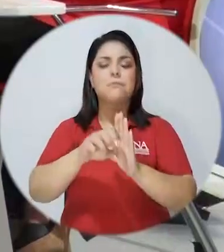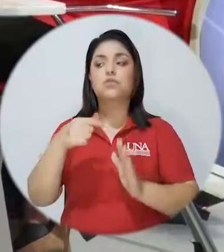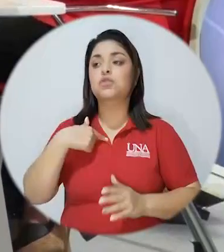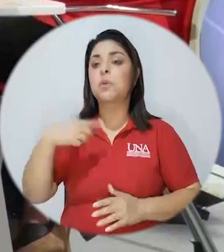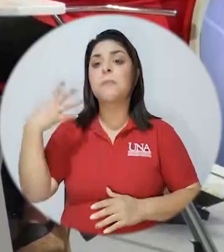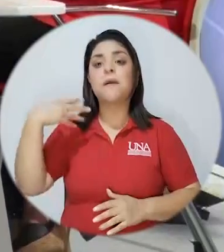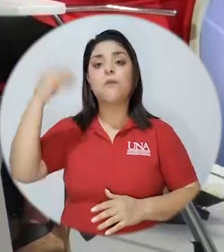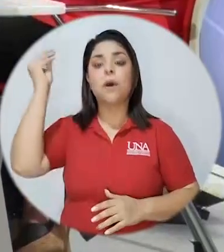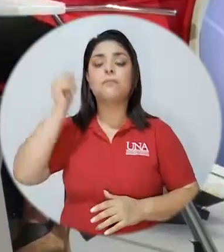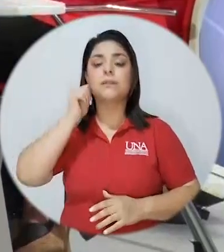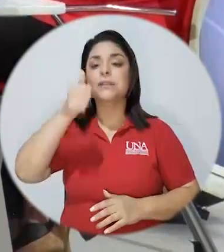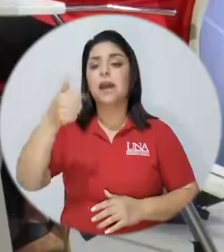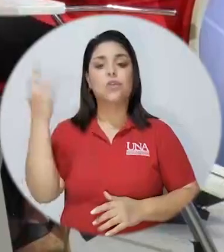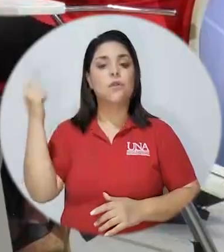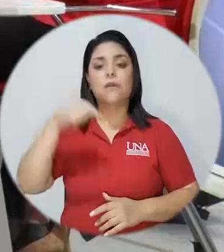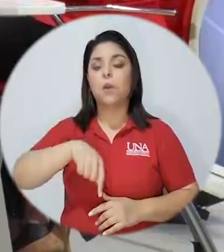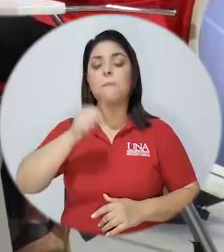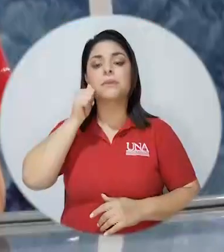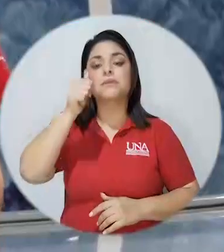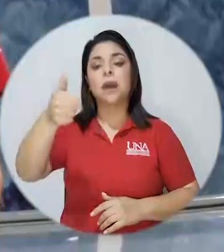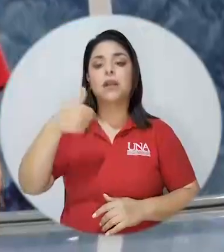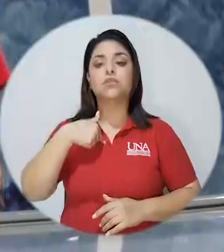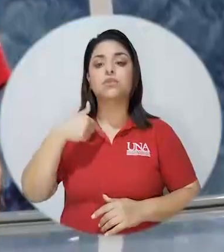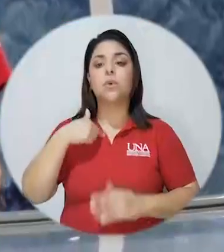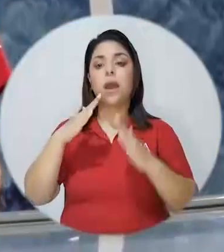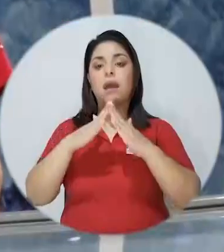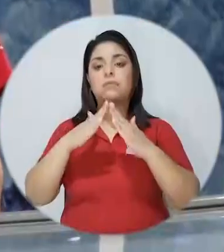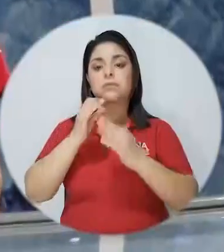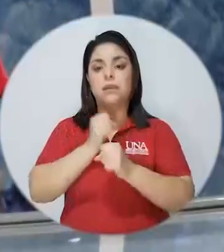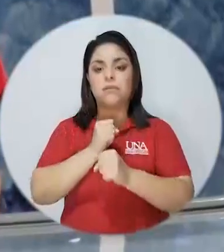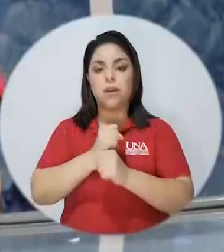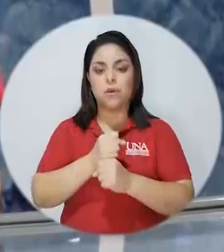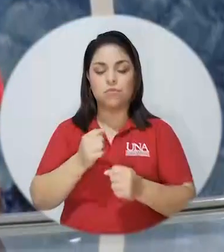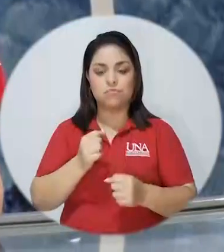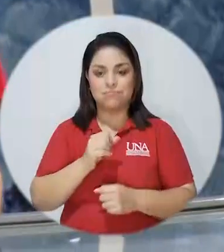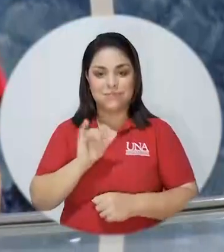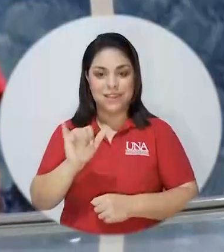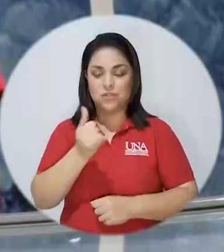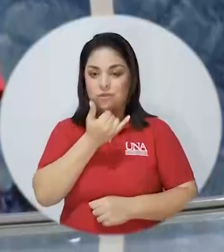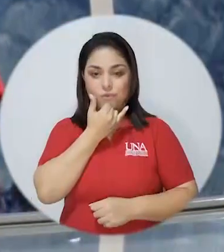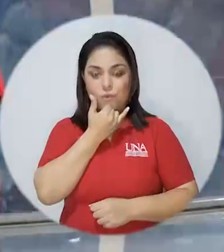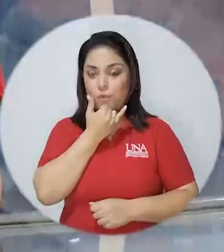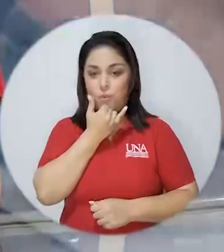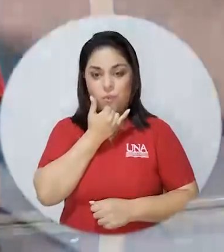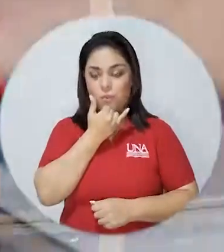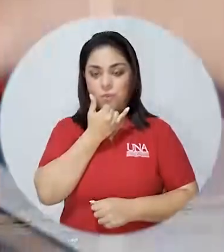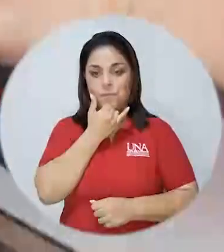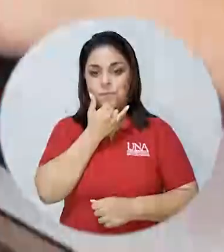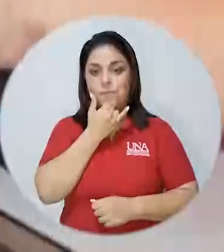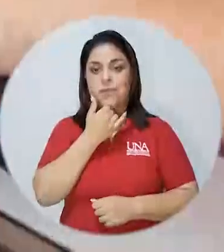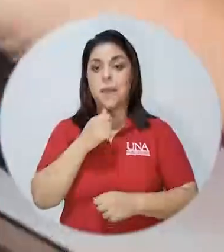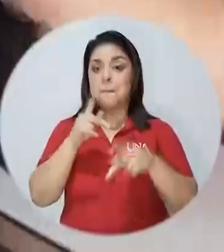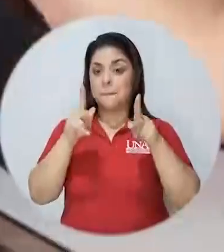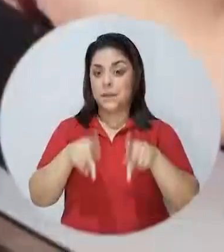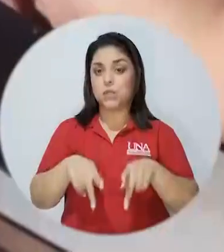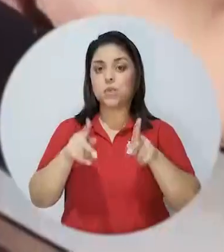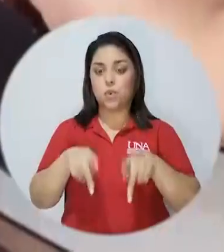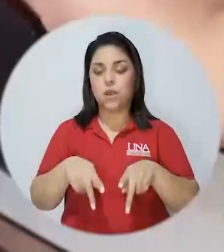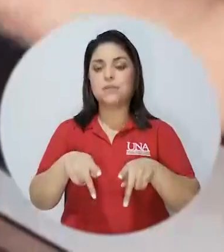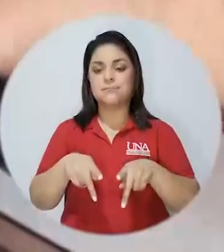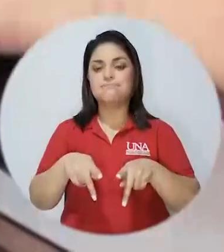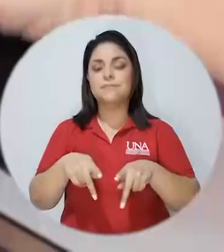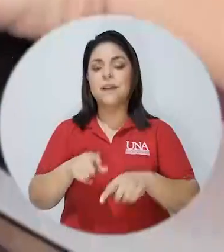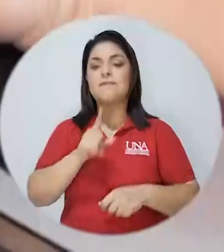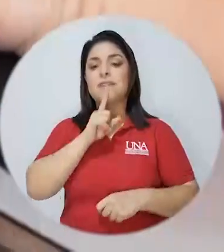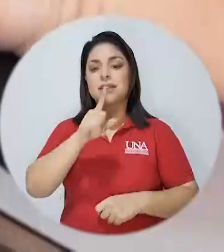Maribel, mañana estoy en la casa teletrabajando. Sí. Porque eso también es una forma errónea de decir. Hay gente que de repente viene y dice, y lo